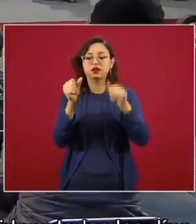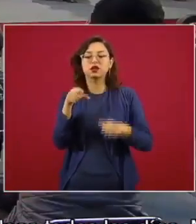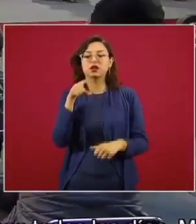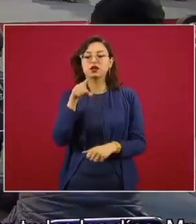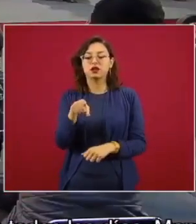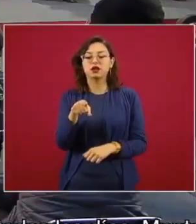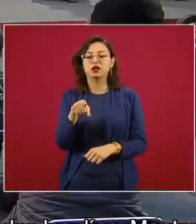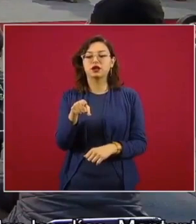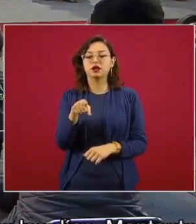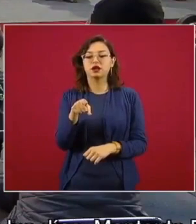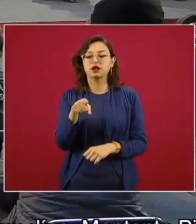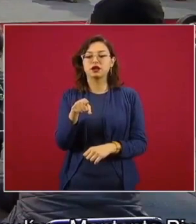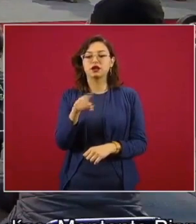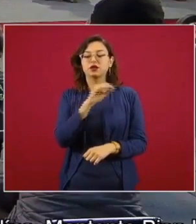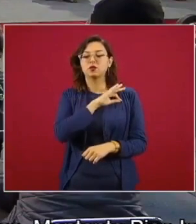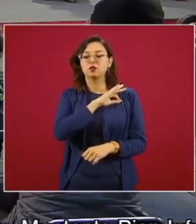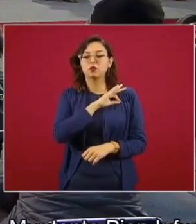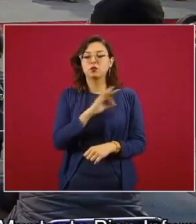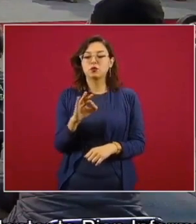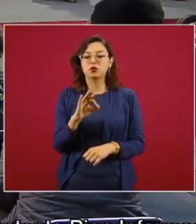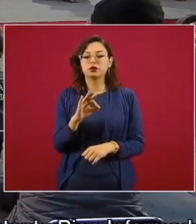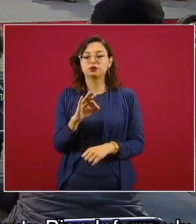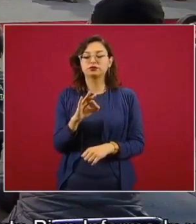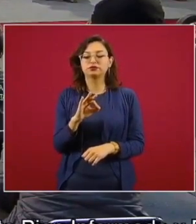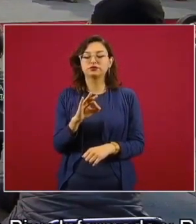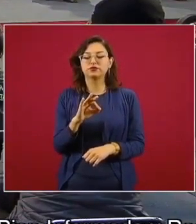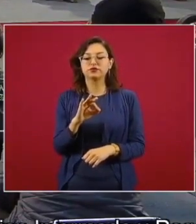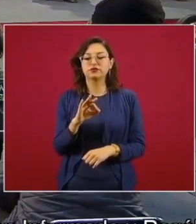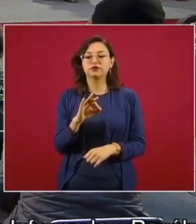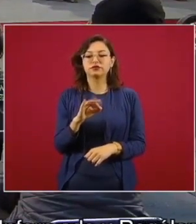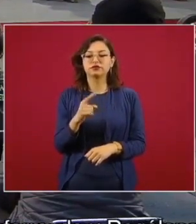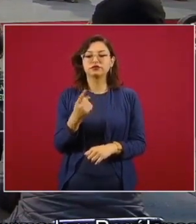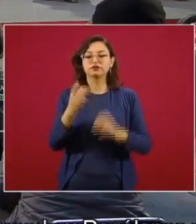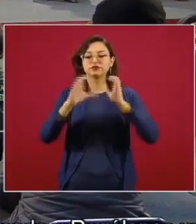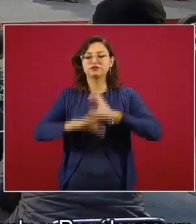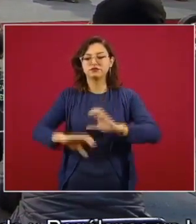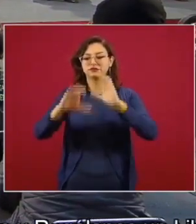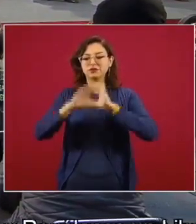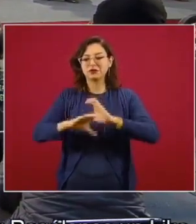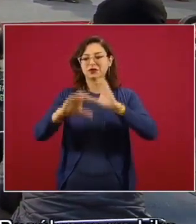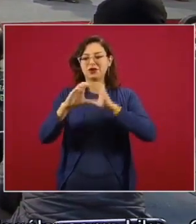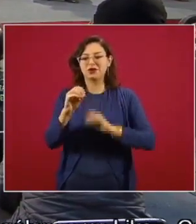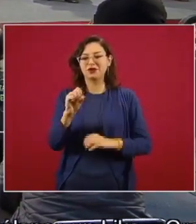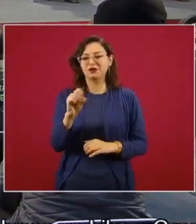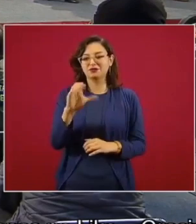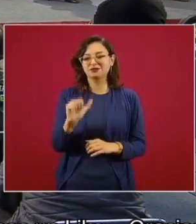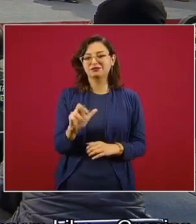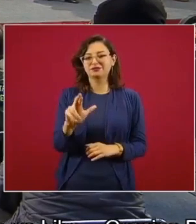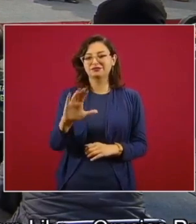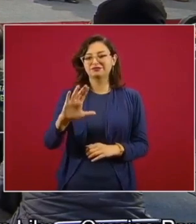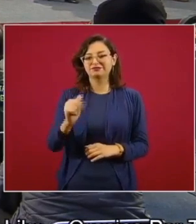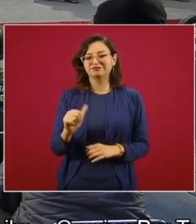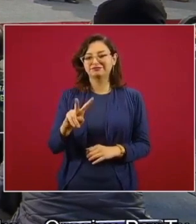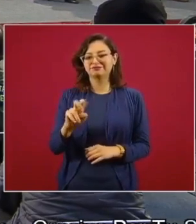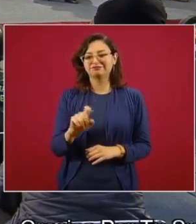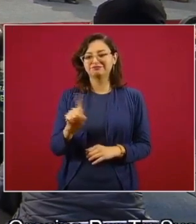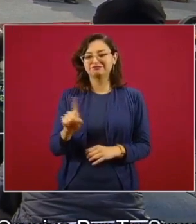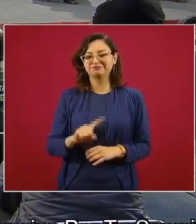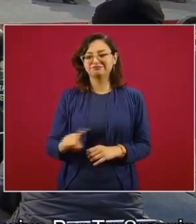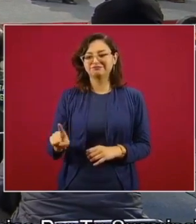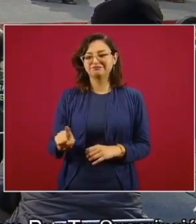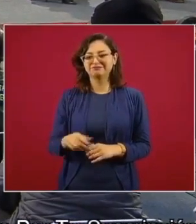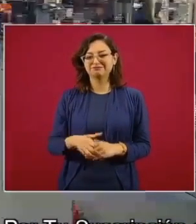ustedes poner una canción de Óscar Chávez. A ver,